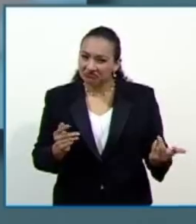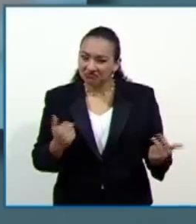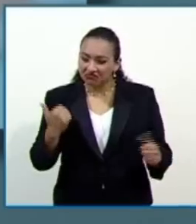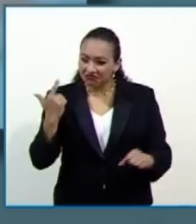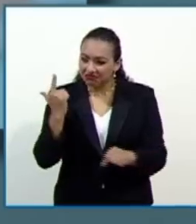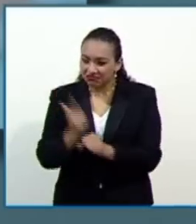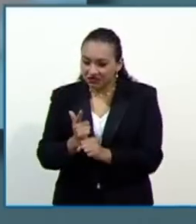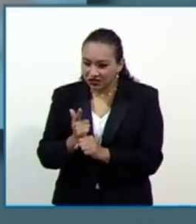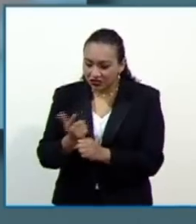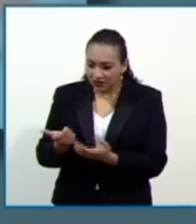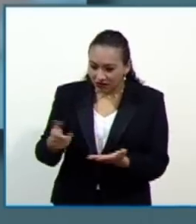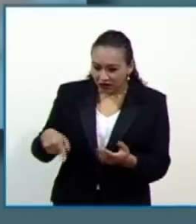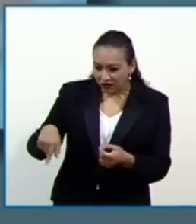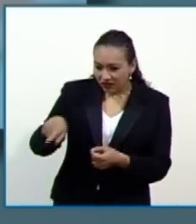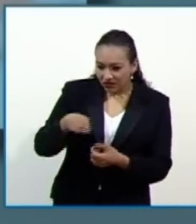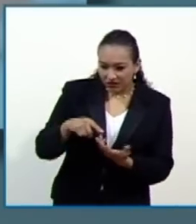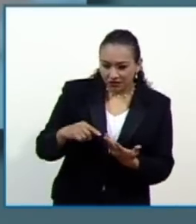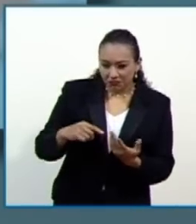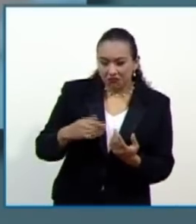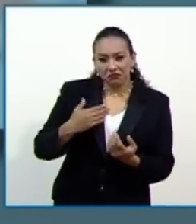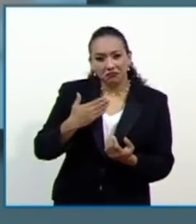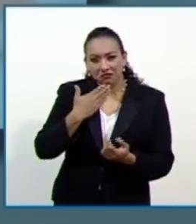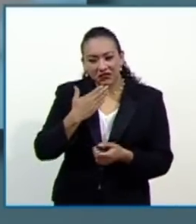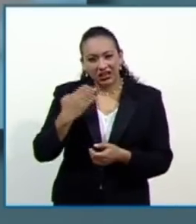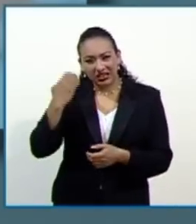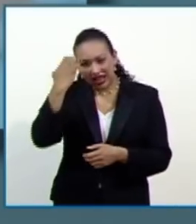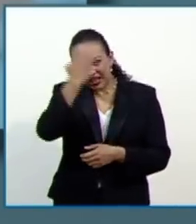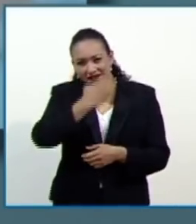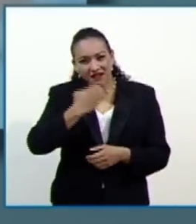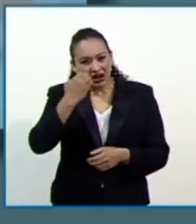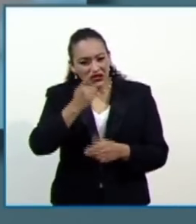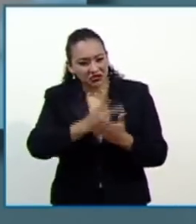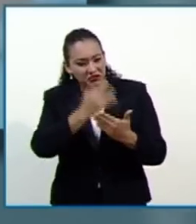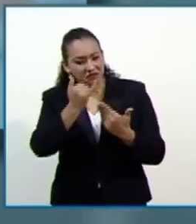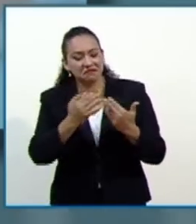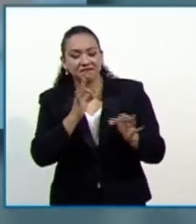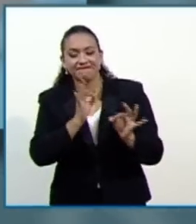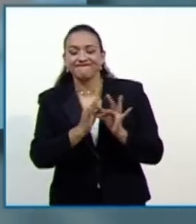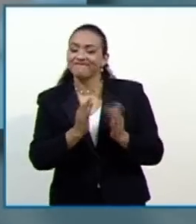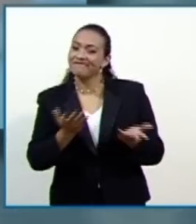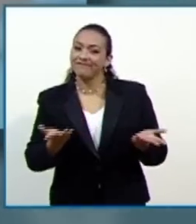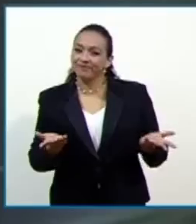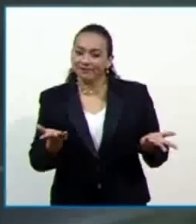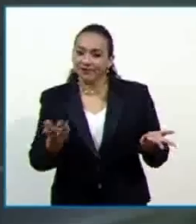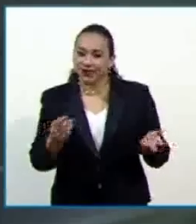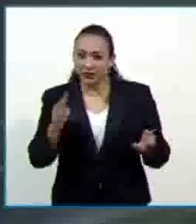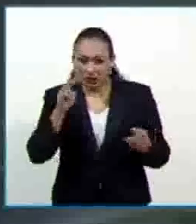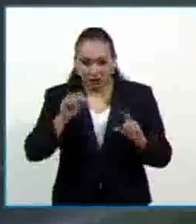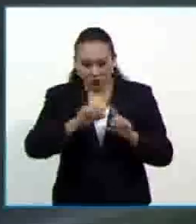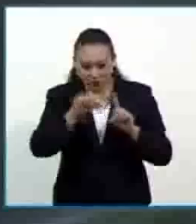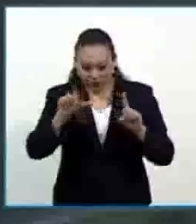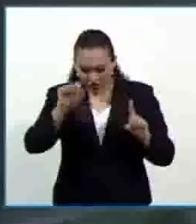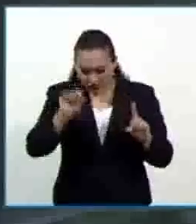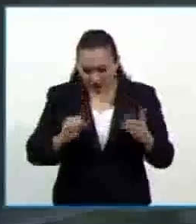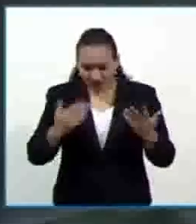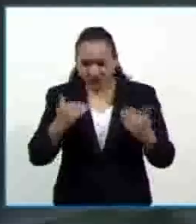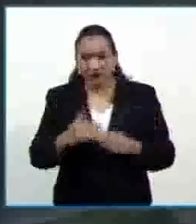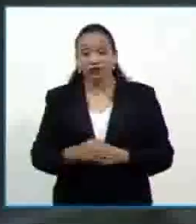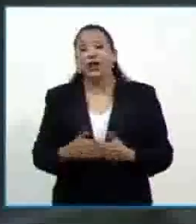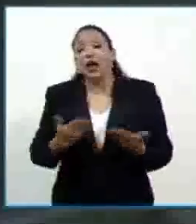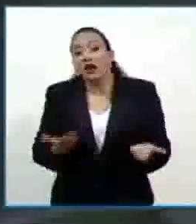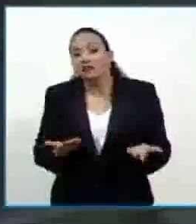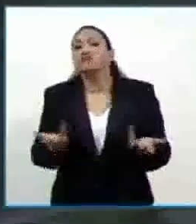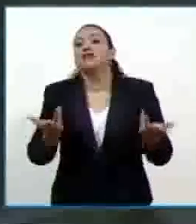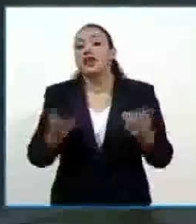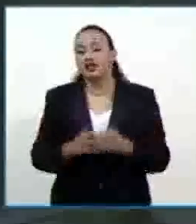una evaluación social de los proyectos que se realizaron en la zona sur. Señala que una opción